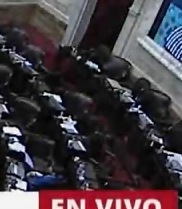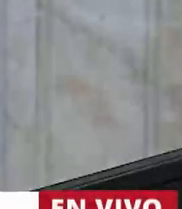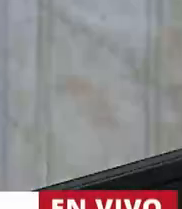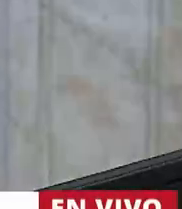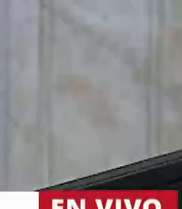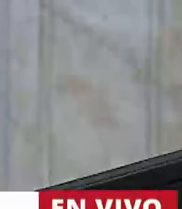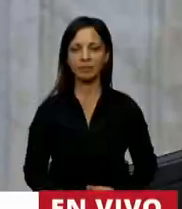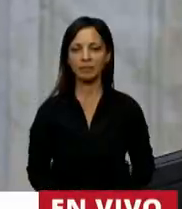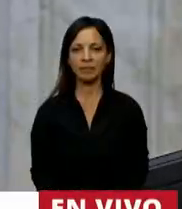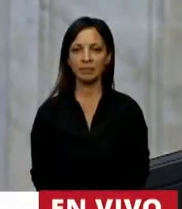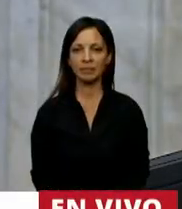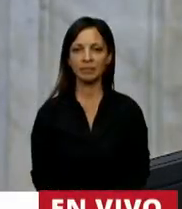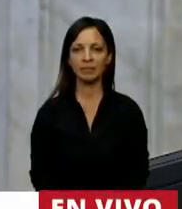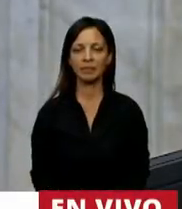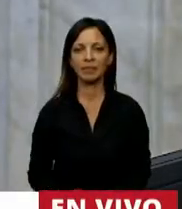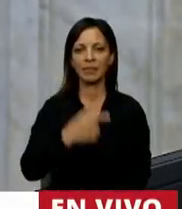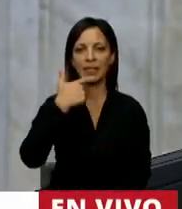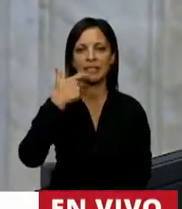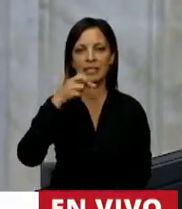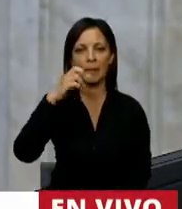En el uso de la palabra, la diputada Alma Zapag.